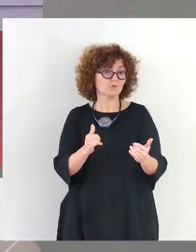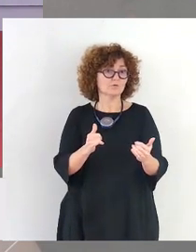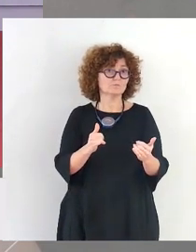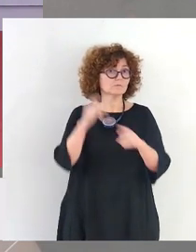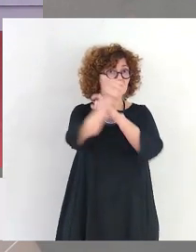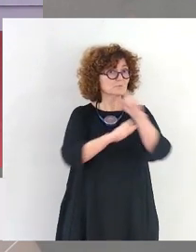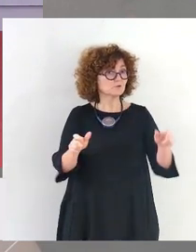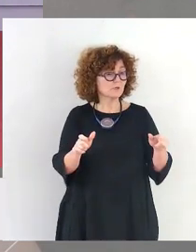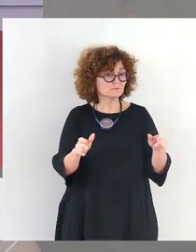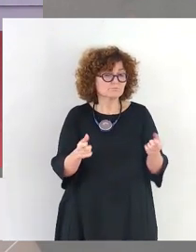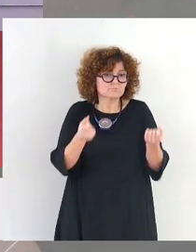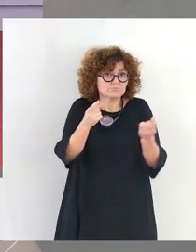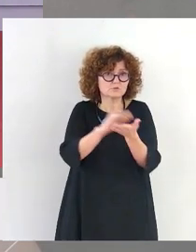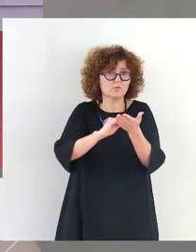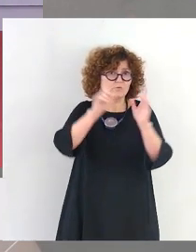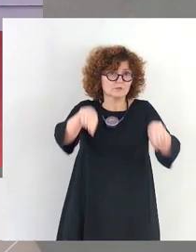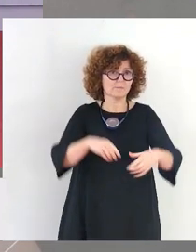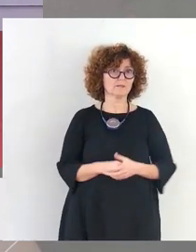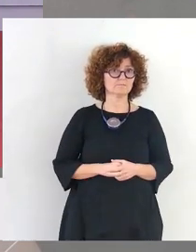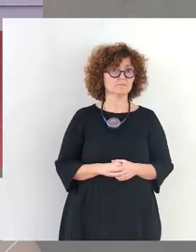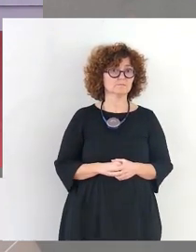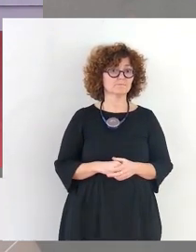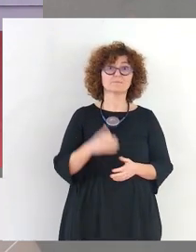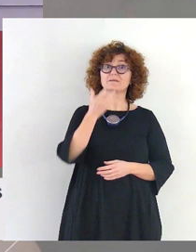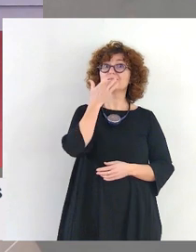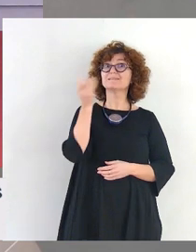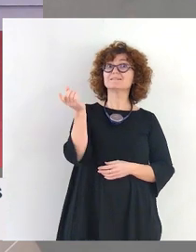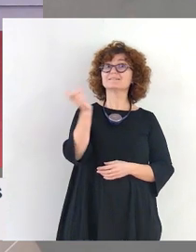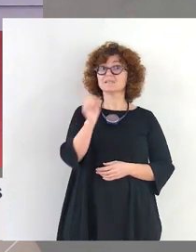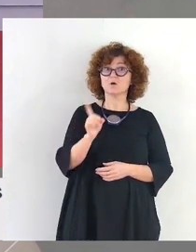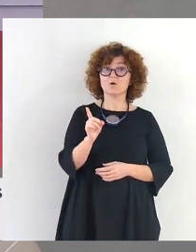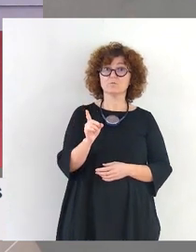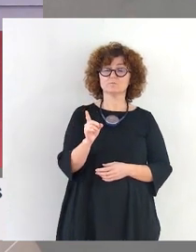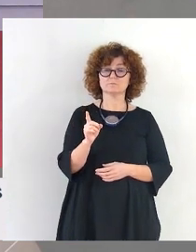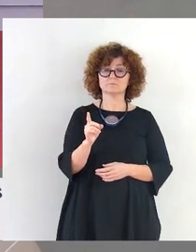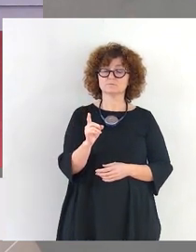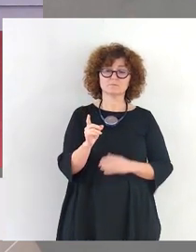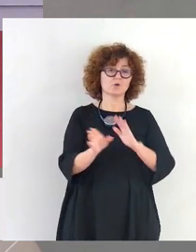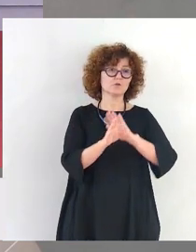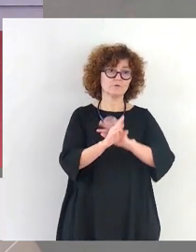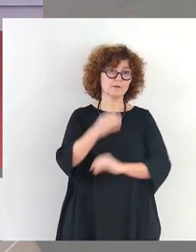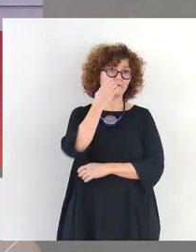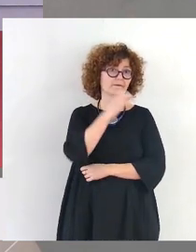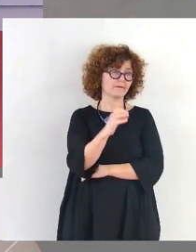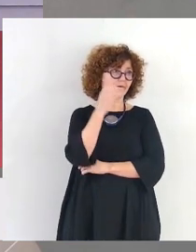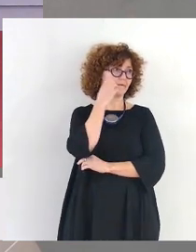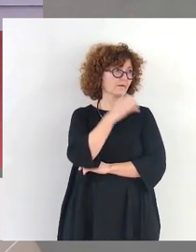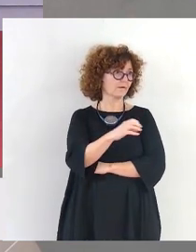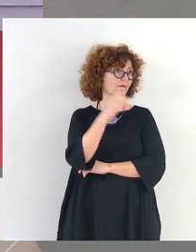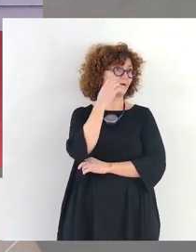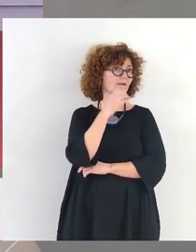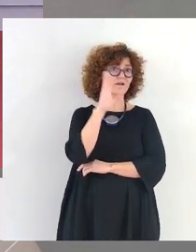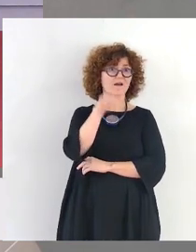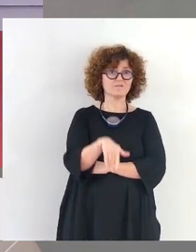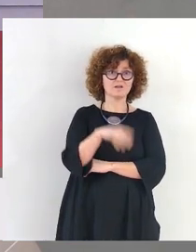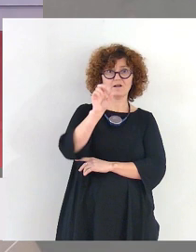personas se resolvería también si no las cosas se diluyen en la pura queja y la queja es ineficiente